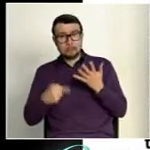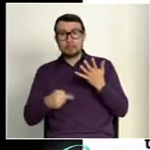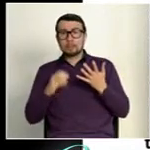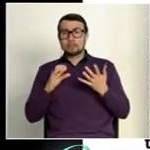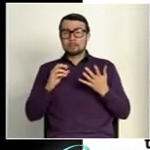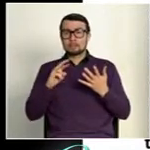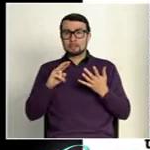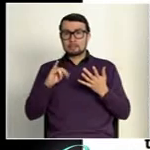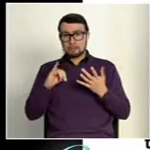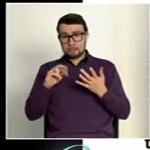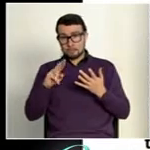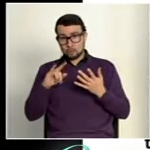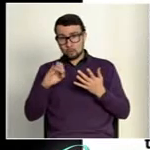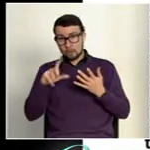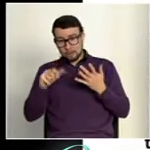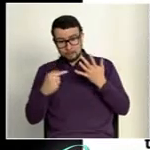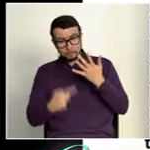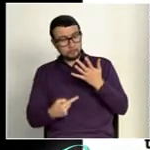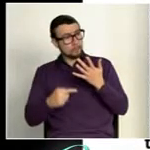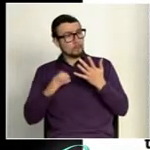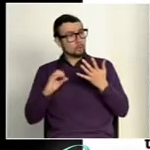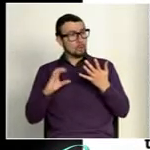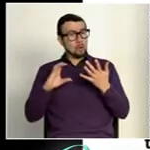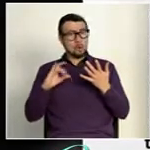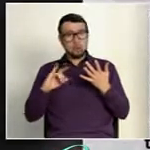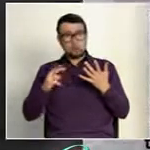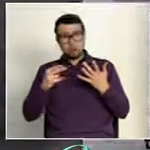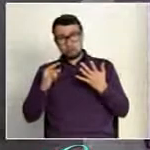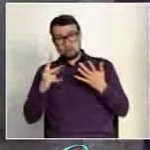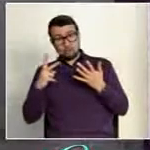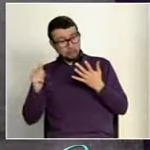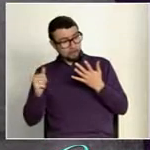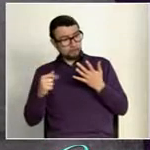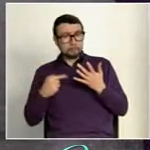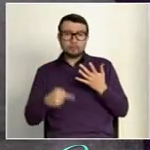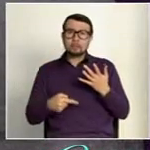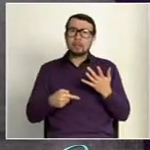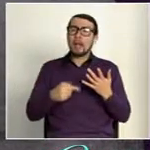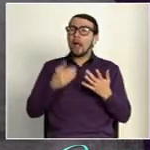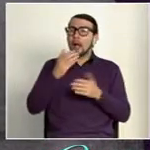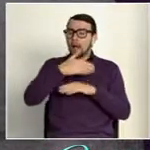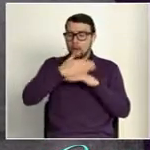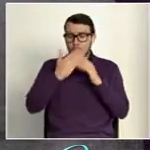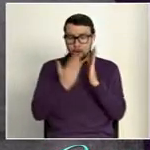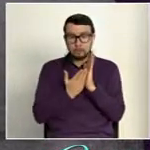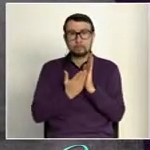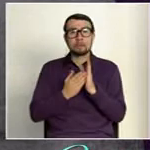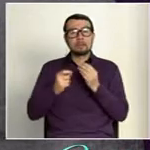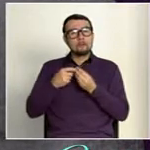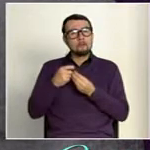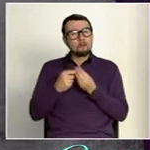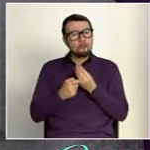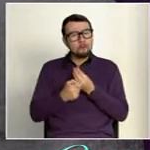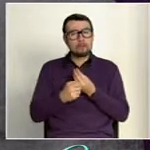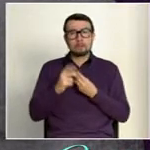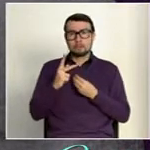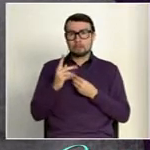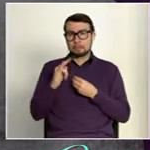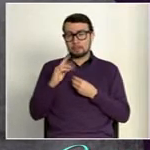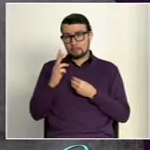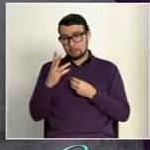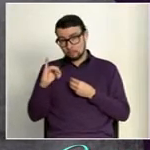es excelente por su alto contenido en cromo, aguacate, fresas, kiwi,